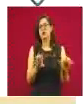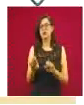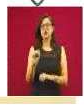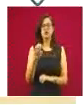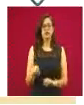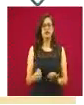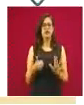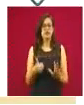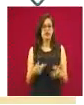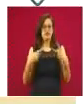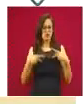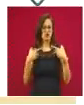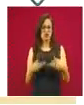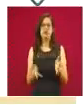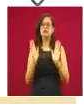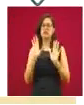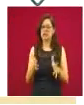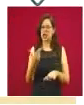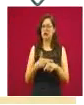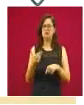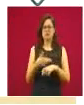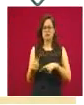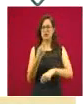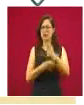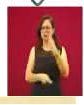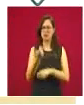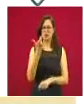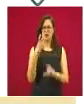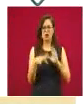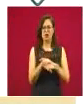151.966 personas que han hecho su trámite de las